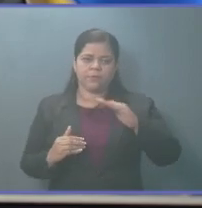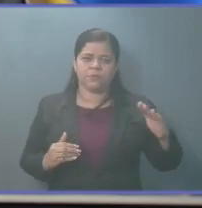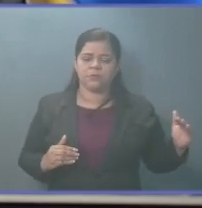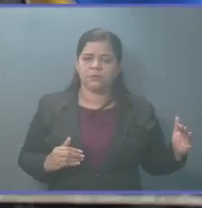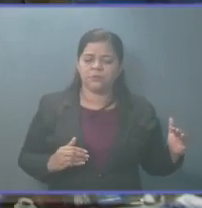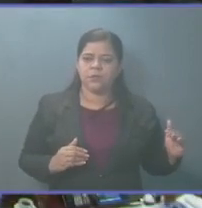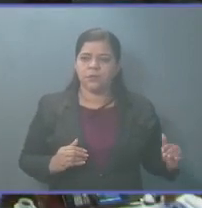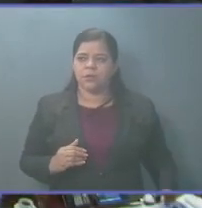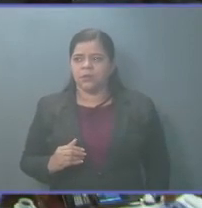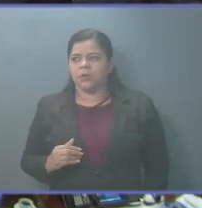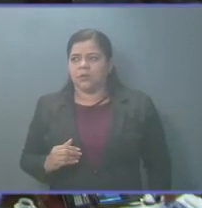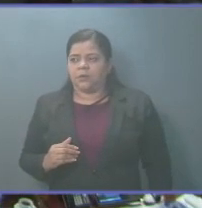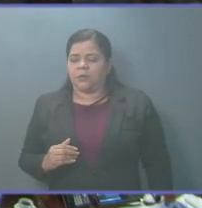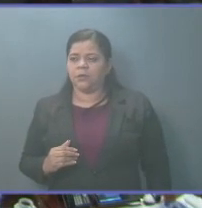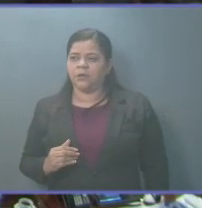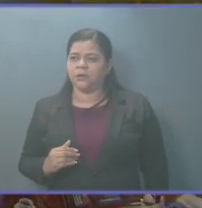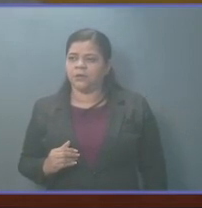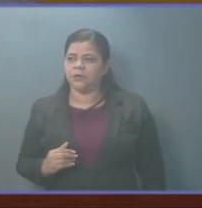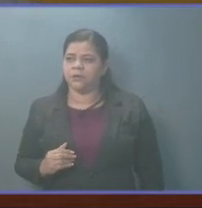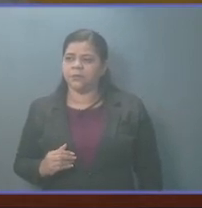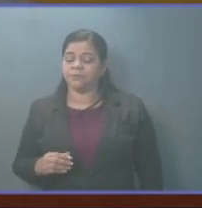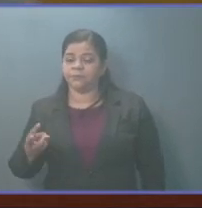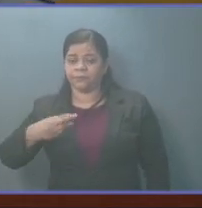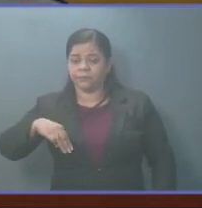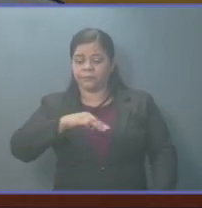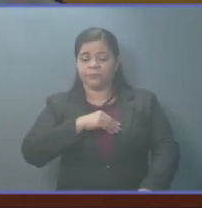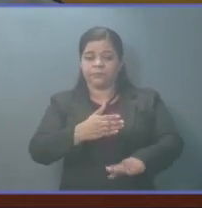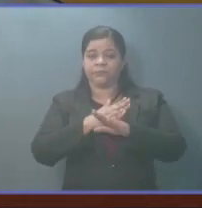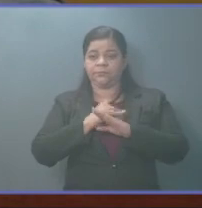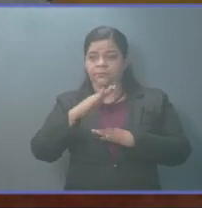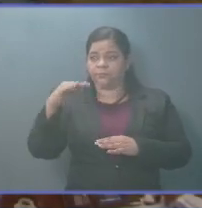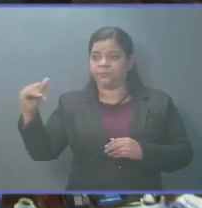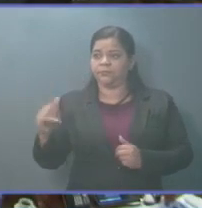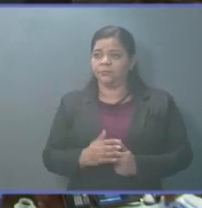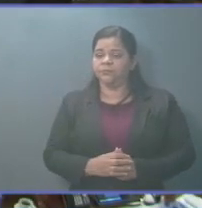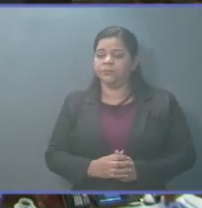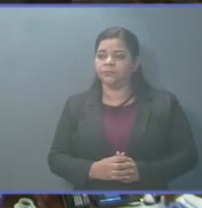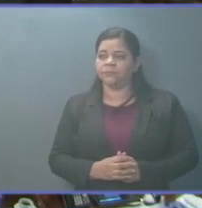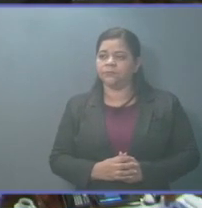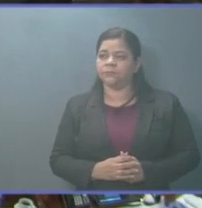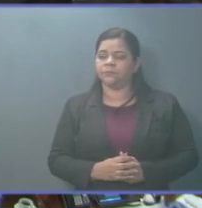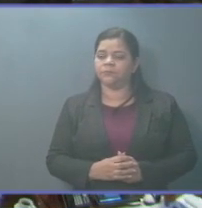gracias. Tiene la palabra el señor ministro de la Defensa Nacional. Bueno,